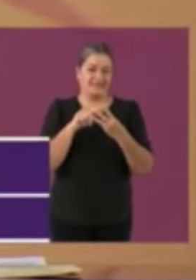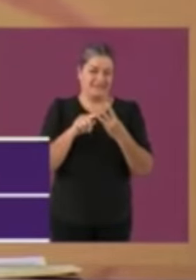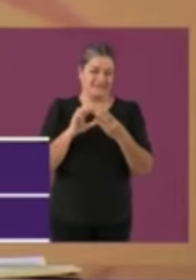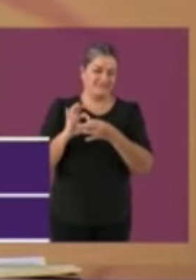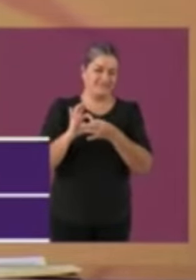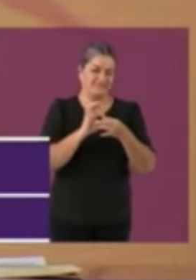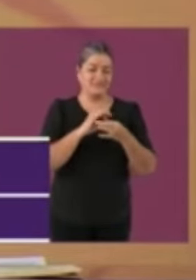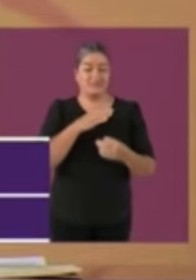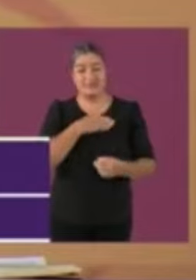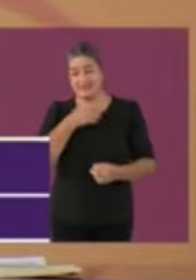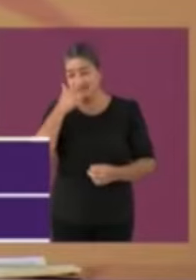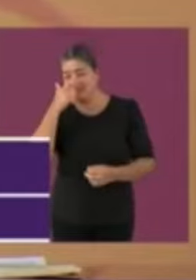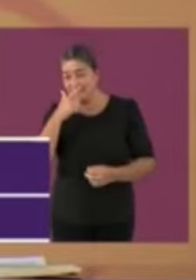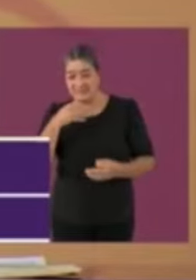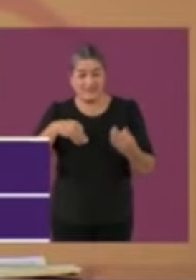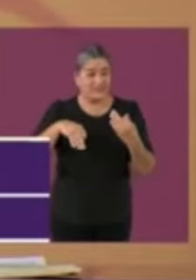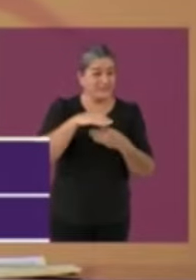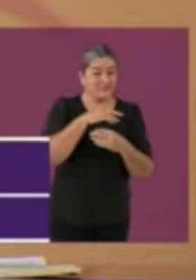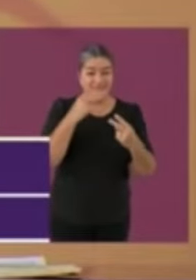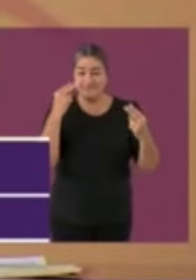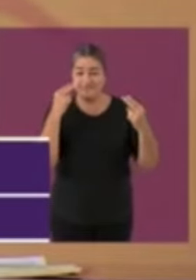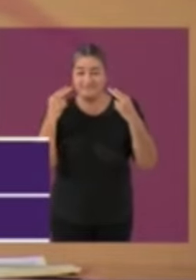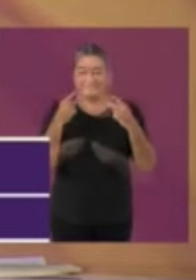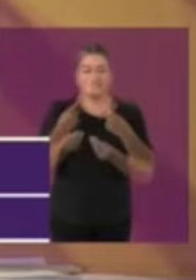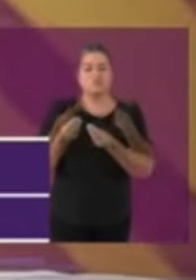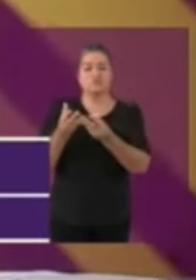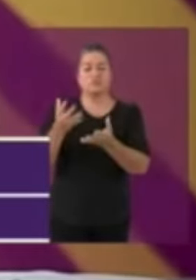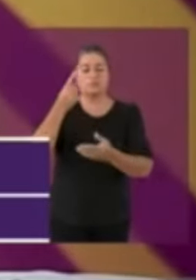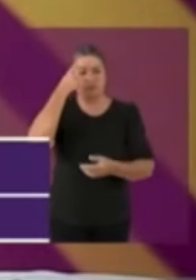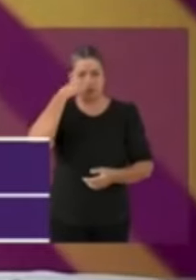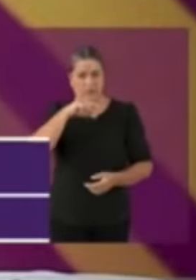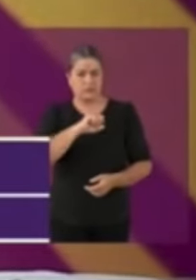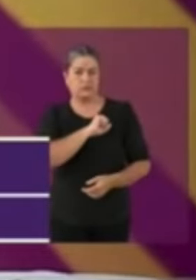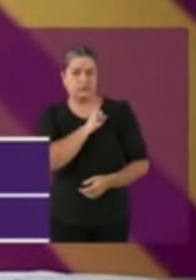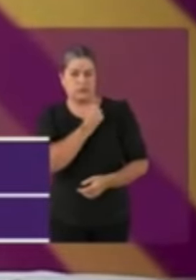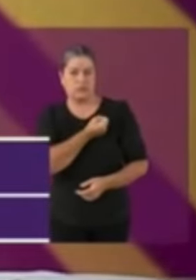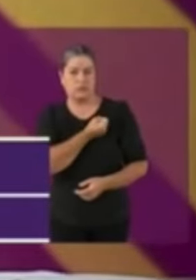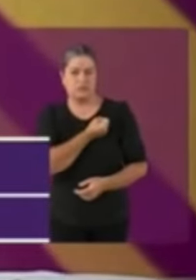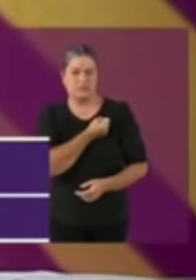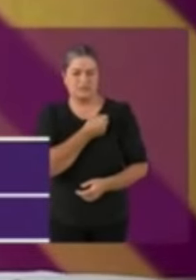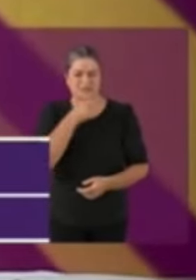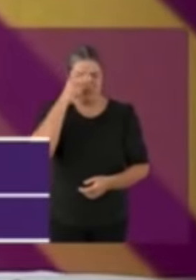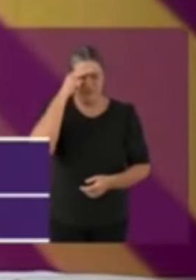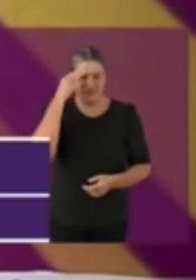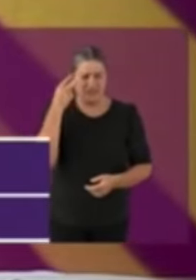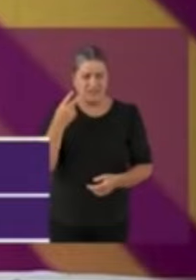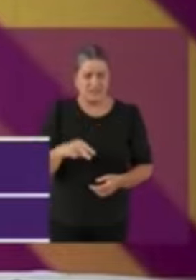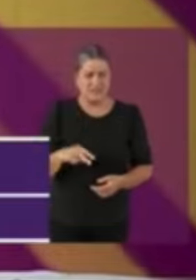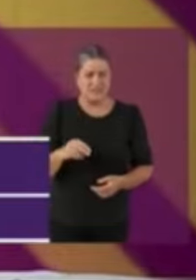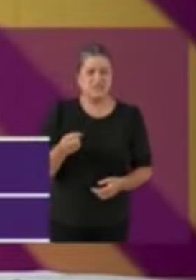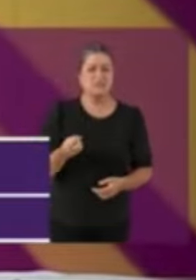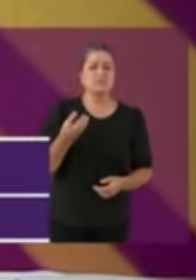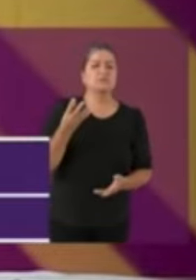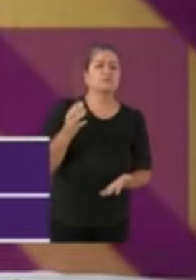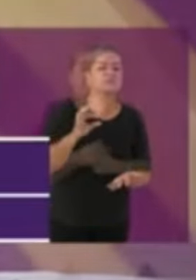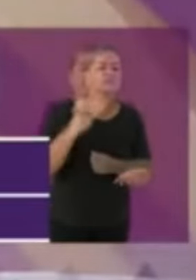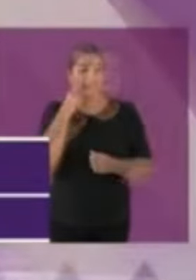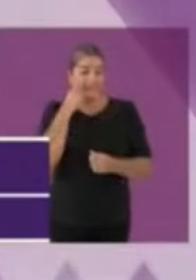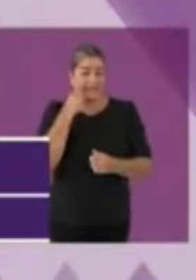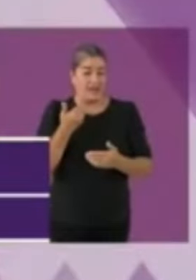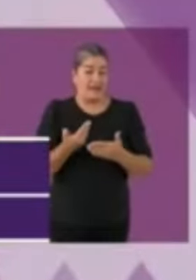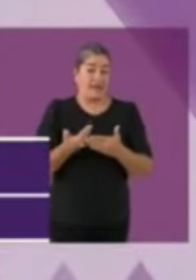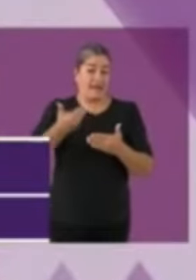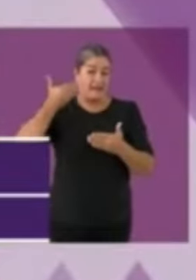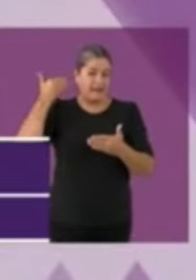obviamente está a juicio el desempeño de el gobierno que está corriendo y